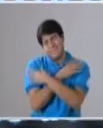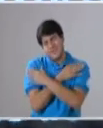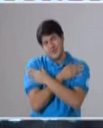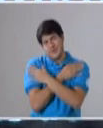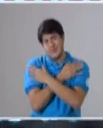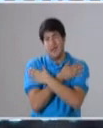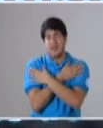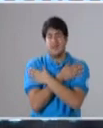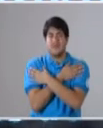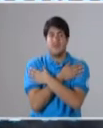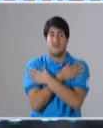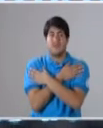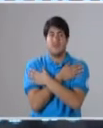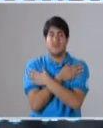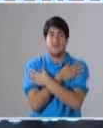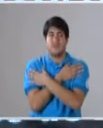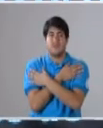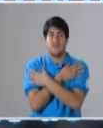poco, mucho cariño.